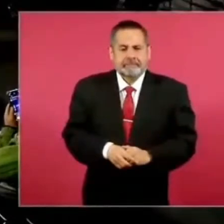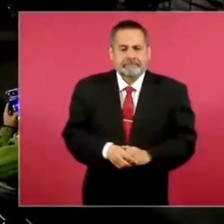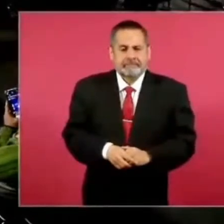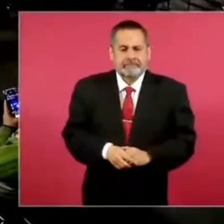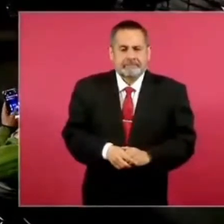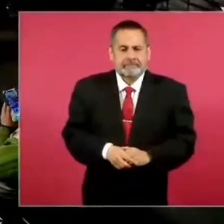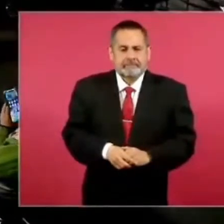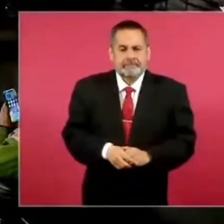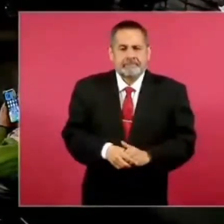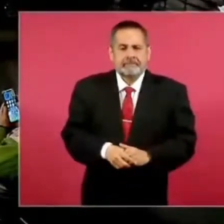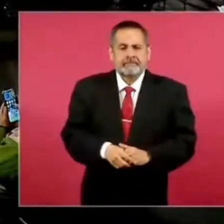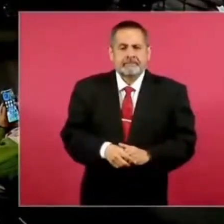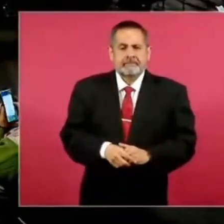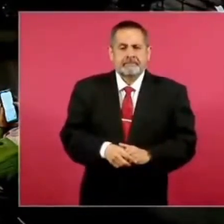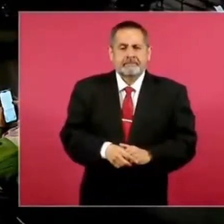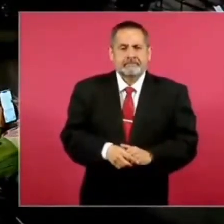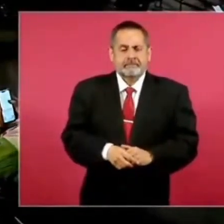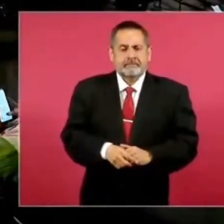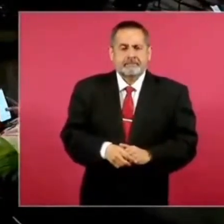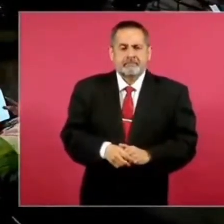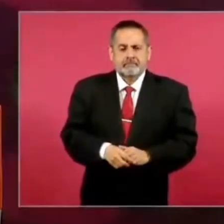¿Qué hubo